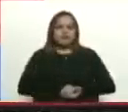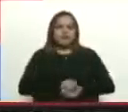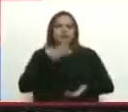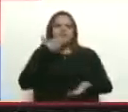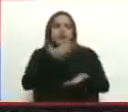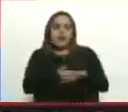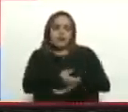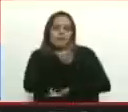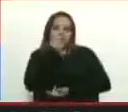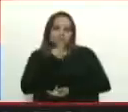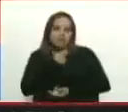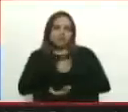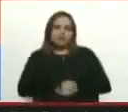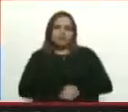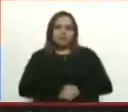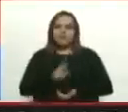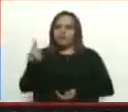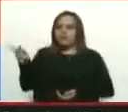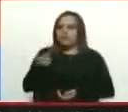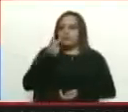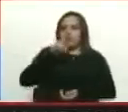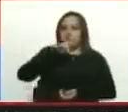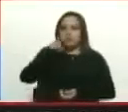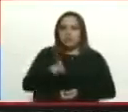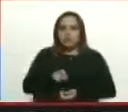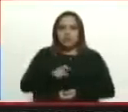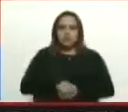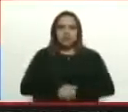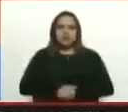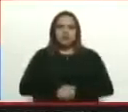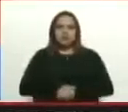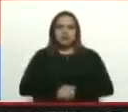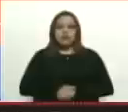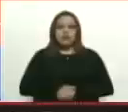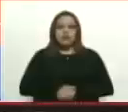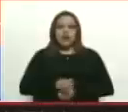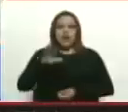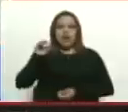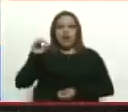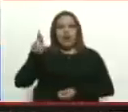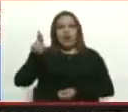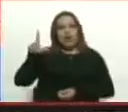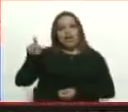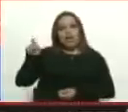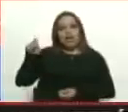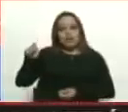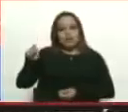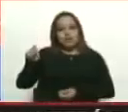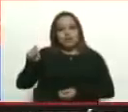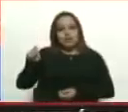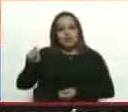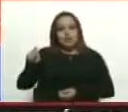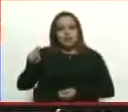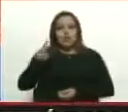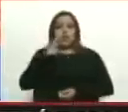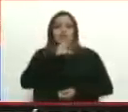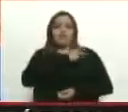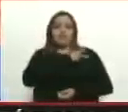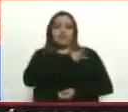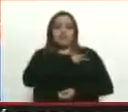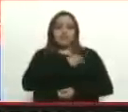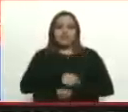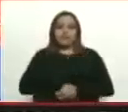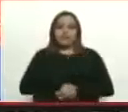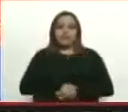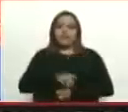Gracias, Melanie. La segunda pregunta la realiza Orlé Frank Amaya por Venevisión. Buenas tardes. Según la firma Data